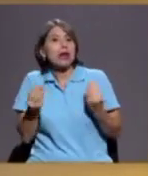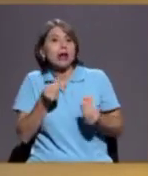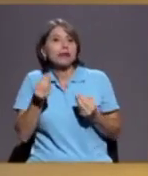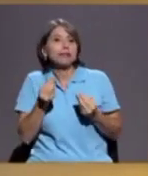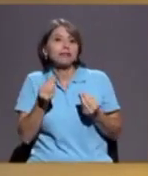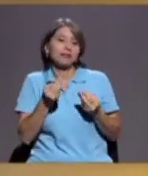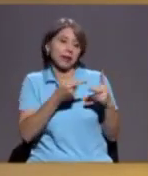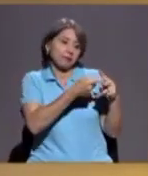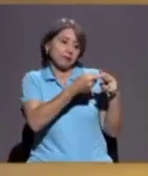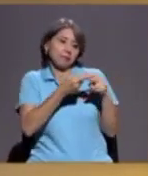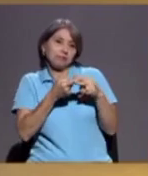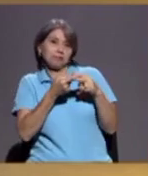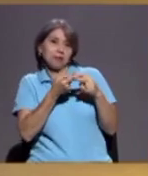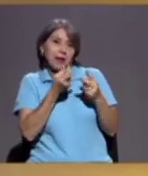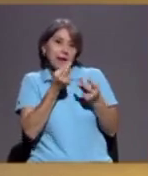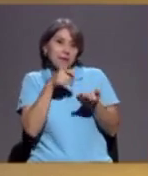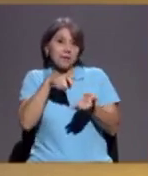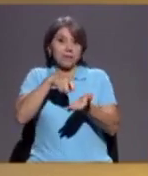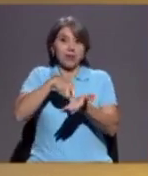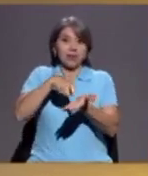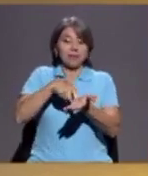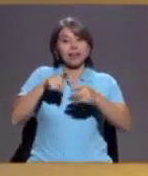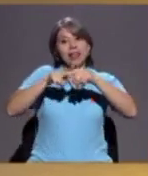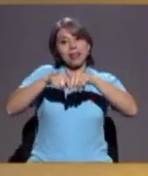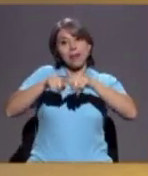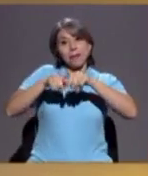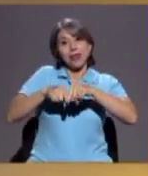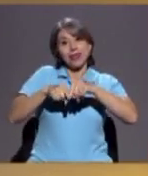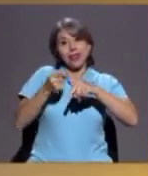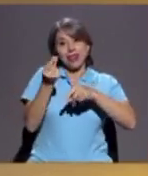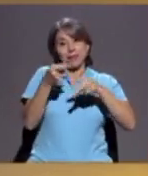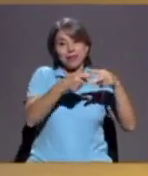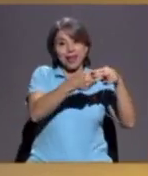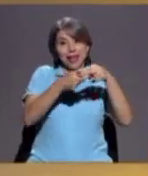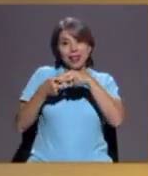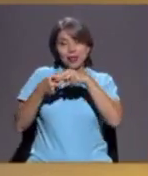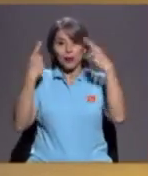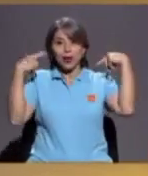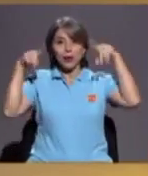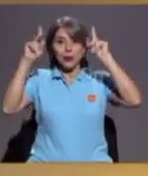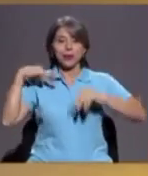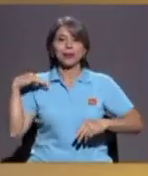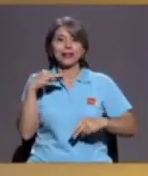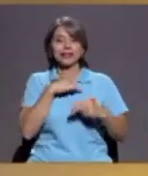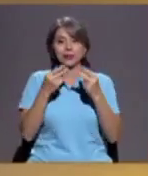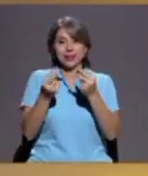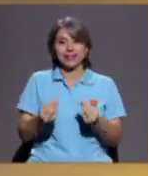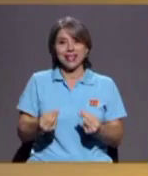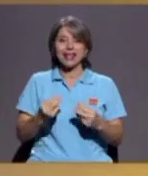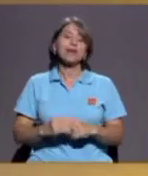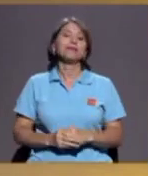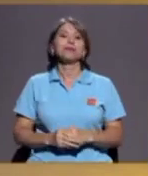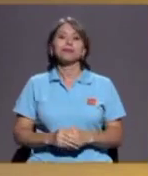fiado porque depende del crédito que logra conseguir el Ministerio de Hacienda.